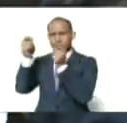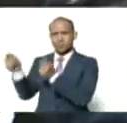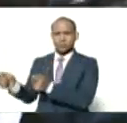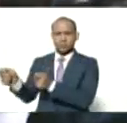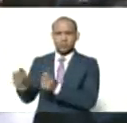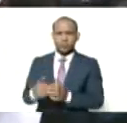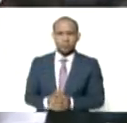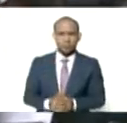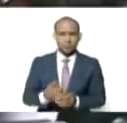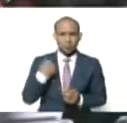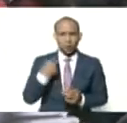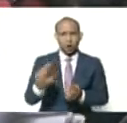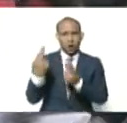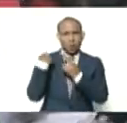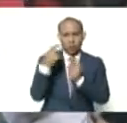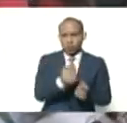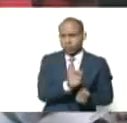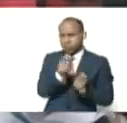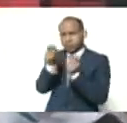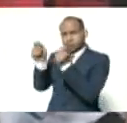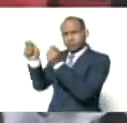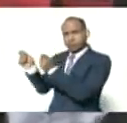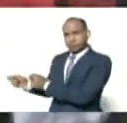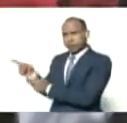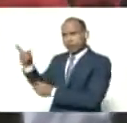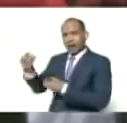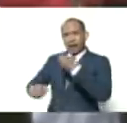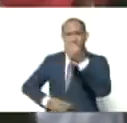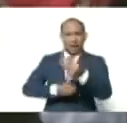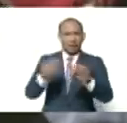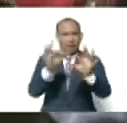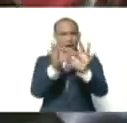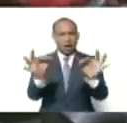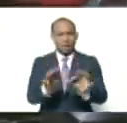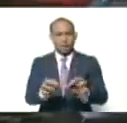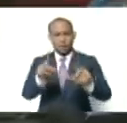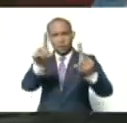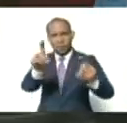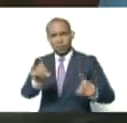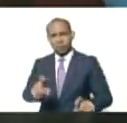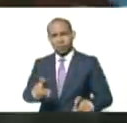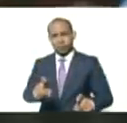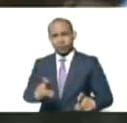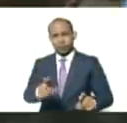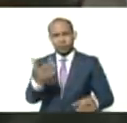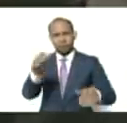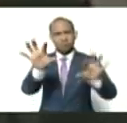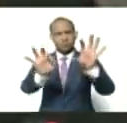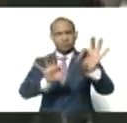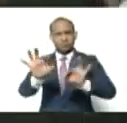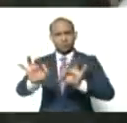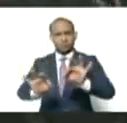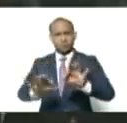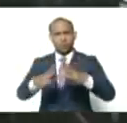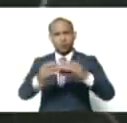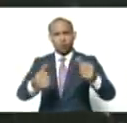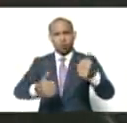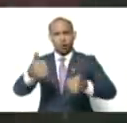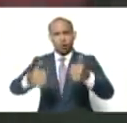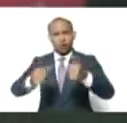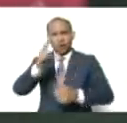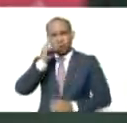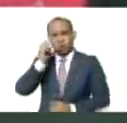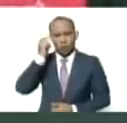Le transfiero la responsabilidad de elaborar el método de consulta para la selección de todas las